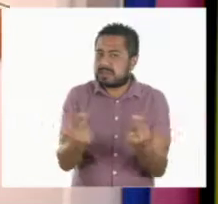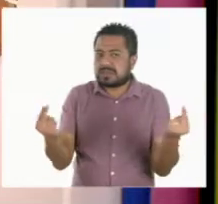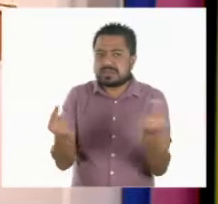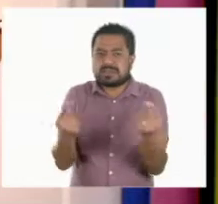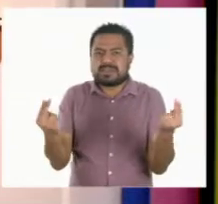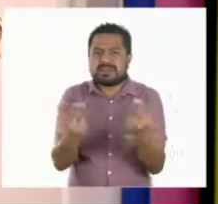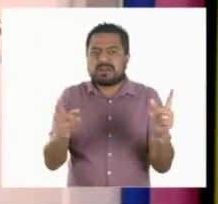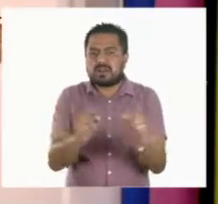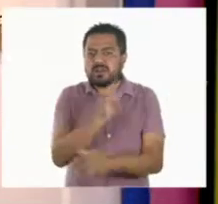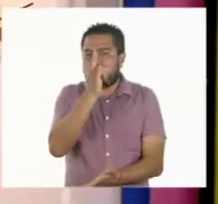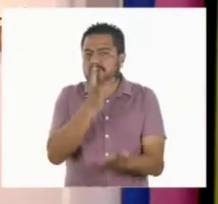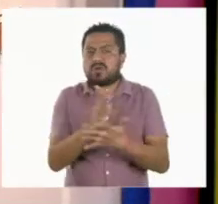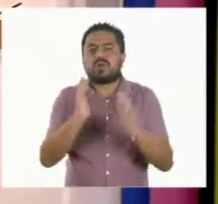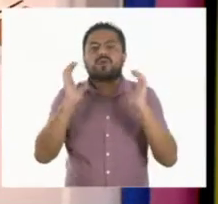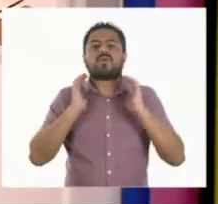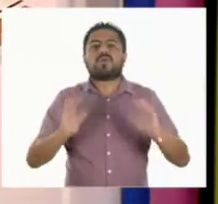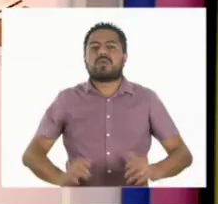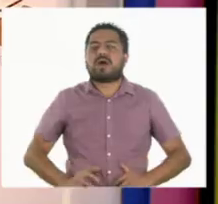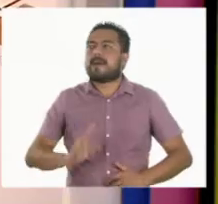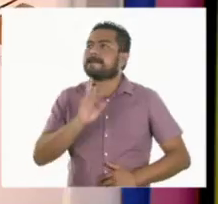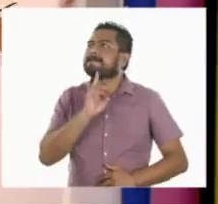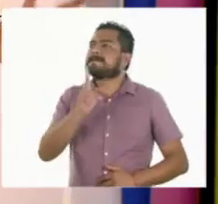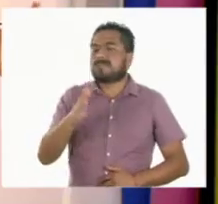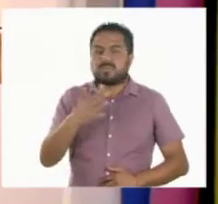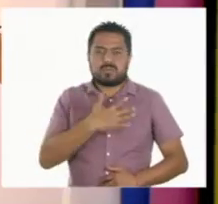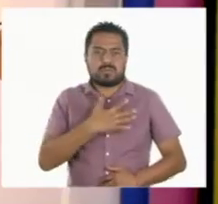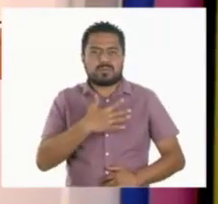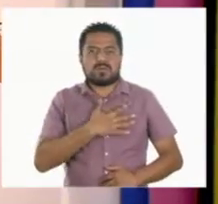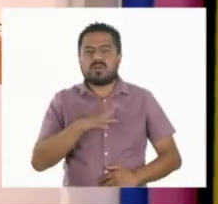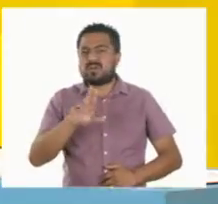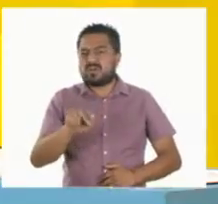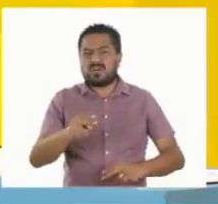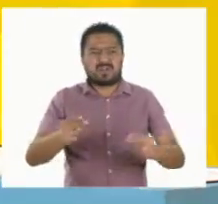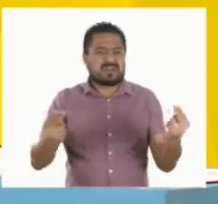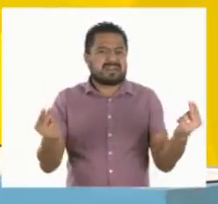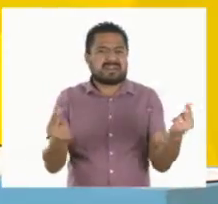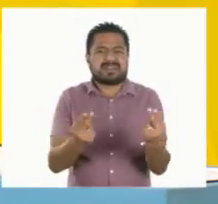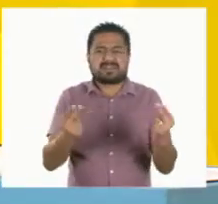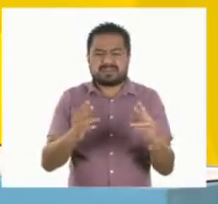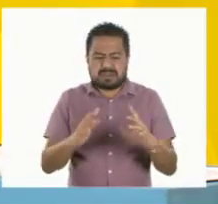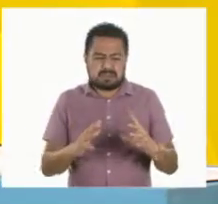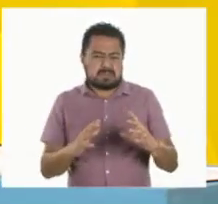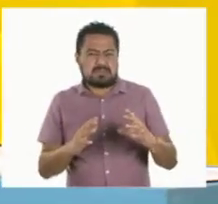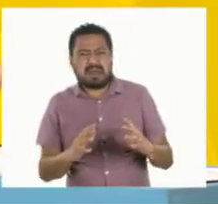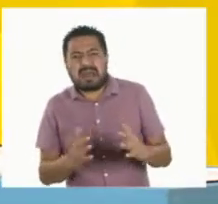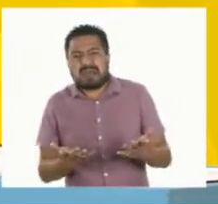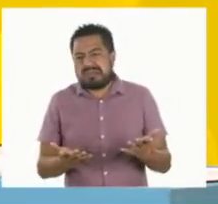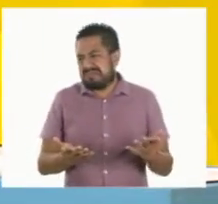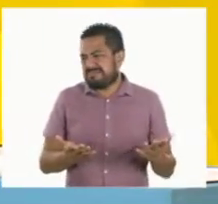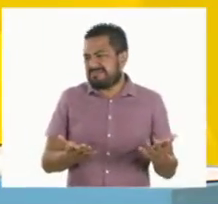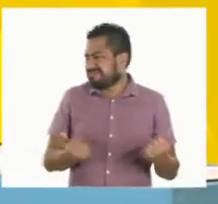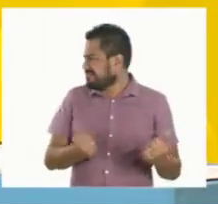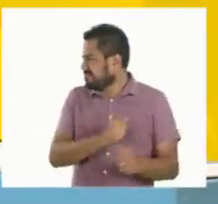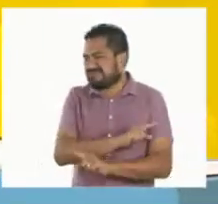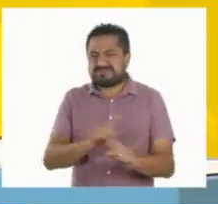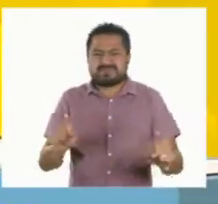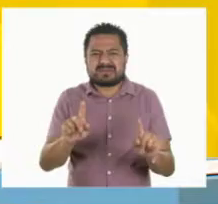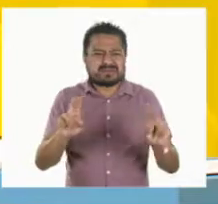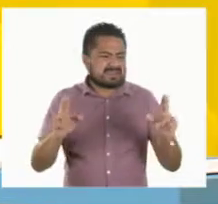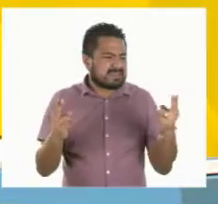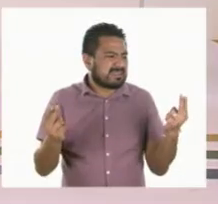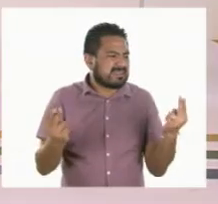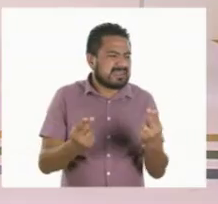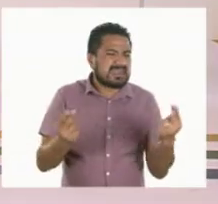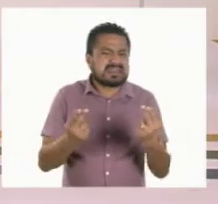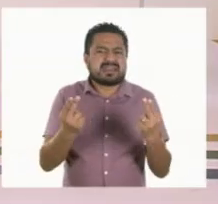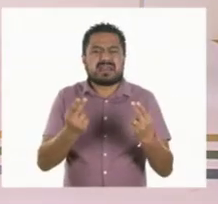no necesitan más que tu cuerpo y tu voz para jugar. No necesitas pelota. Exacto, no necesitas la pelota